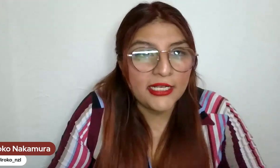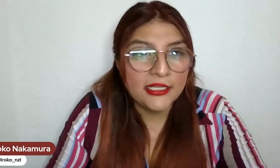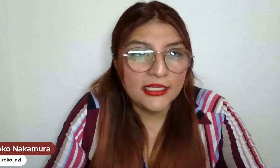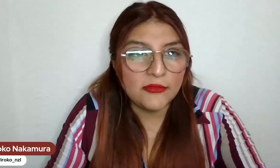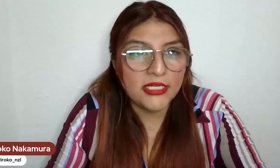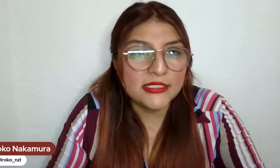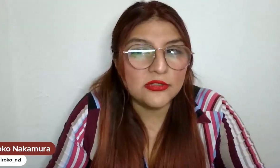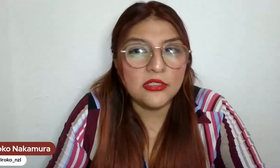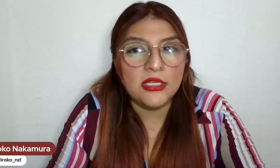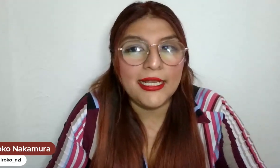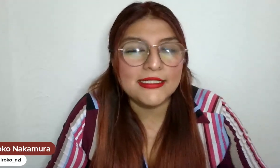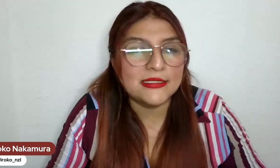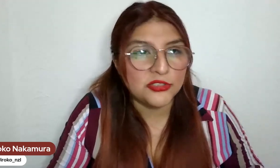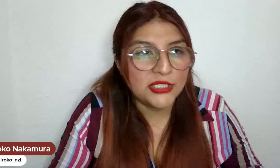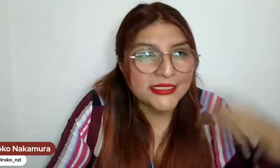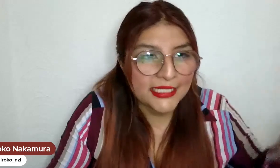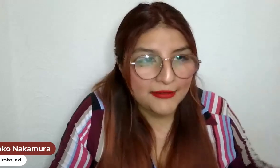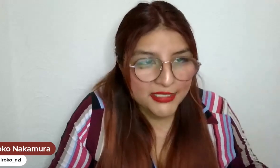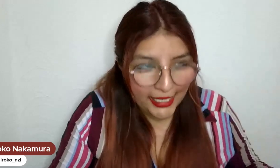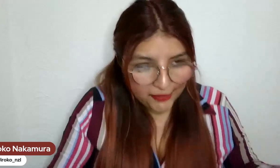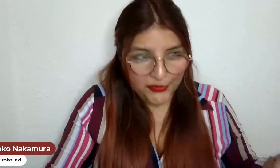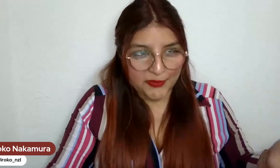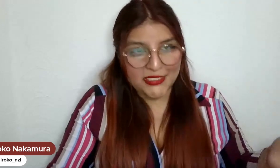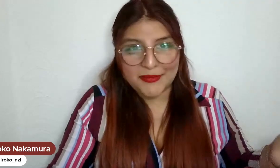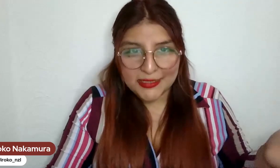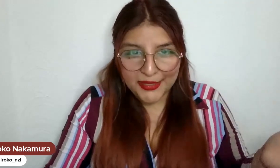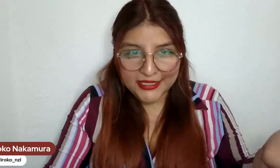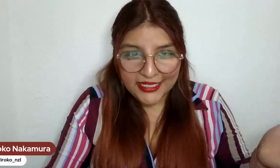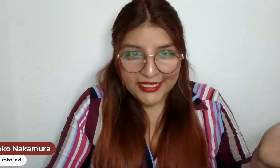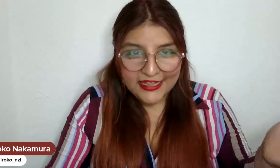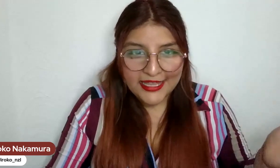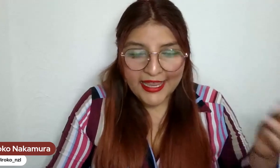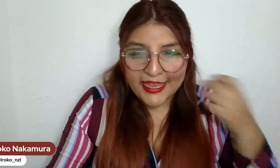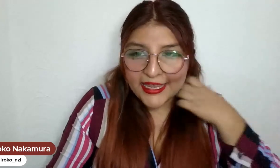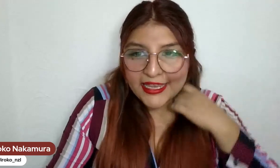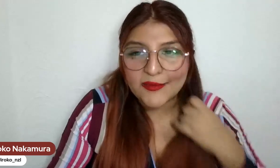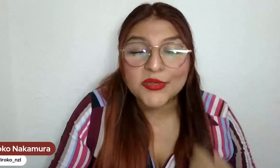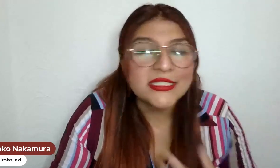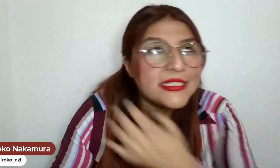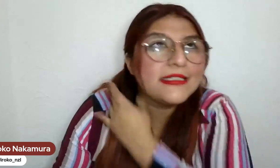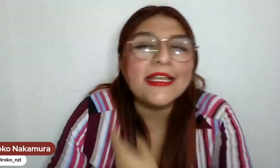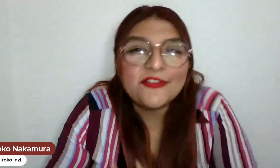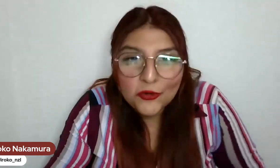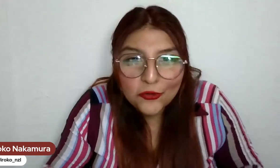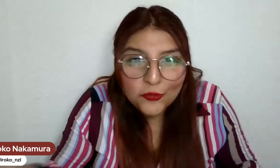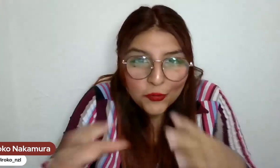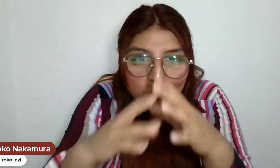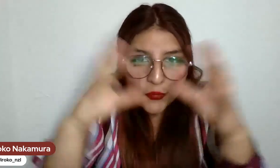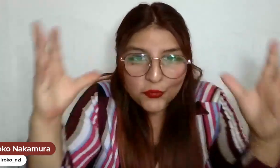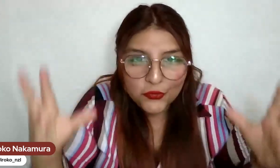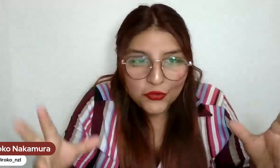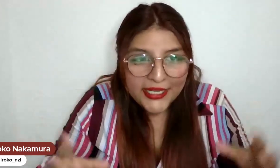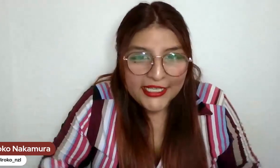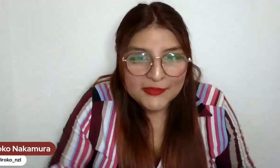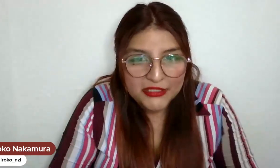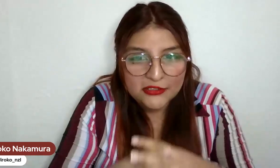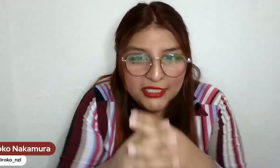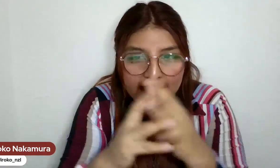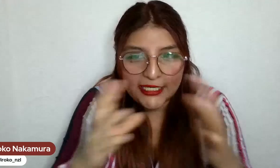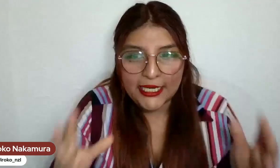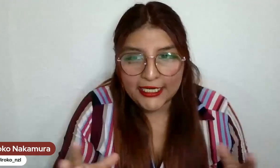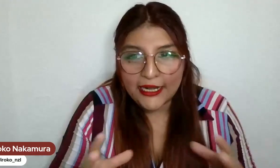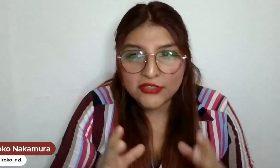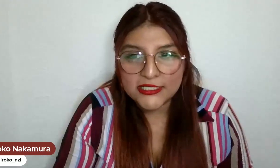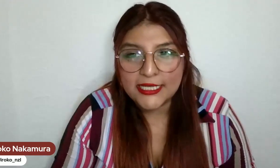internacional y cuáles son las discusiones que se han avanzado porque pues también se parte de Eh Pues de todo un un